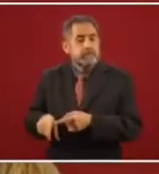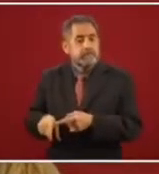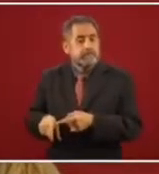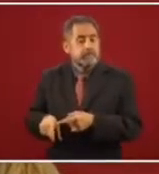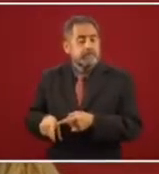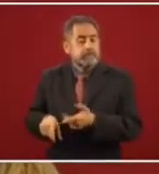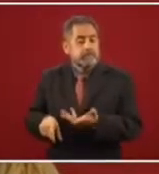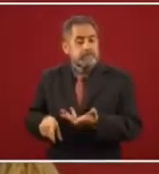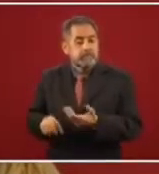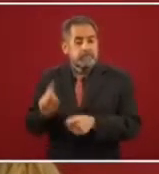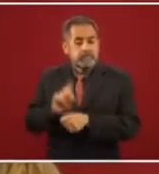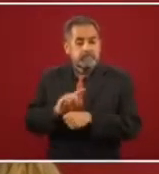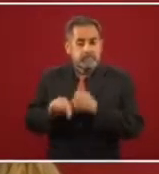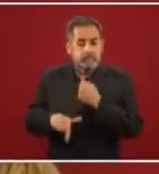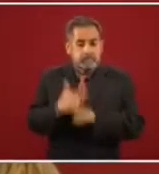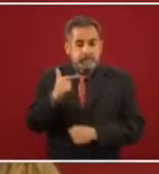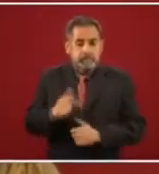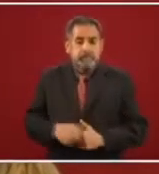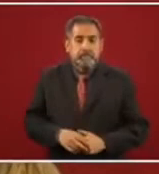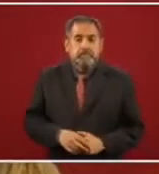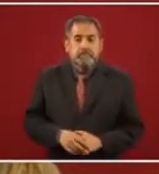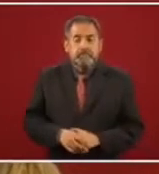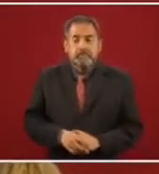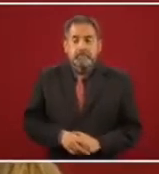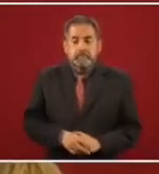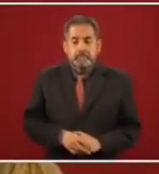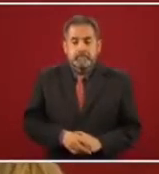del 12.